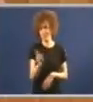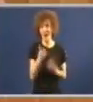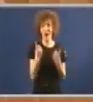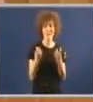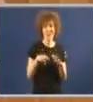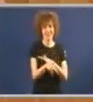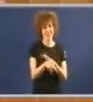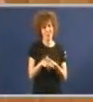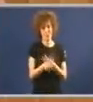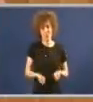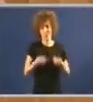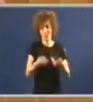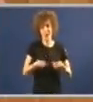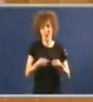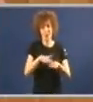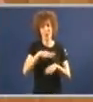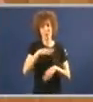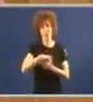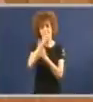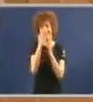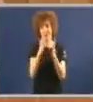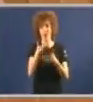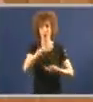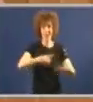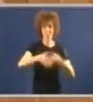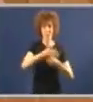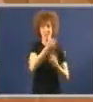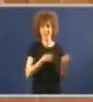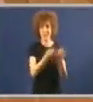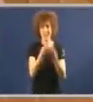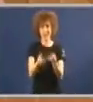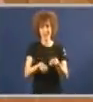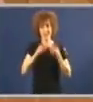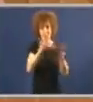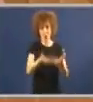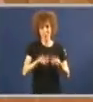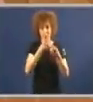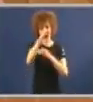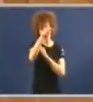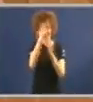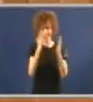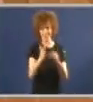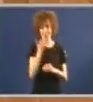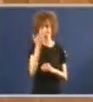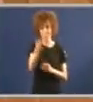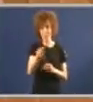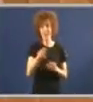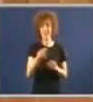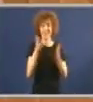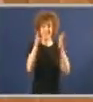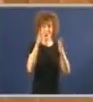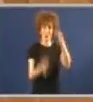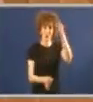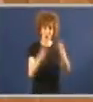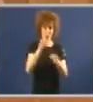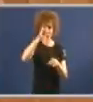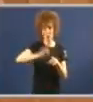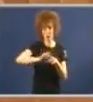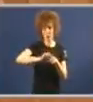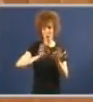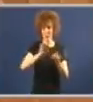recursos para atender as demandas e necesidades de información, atención e asesoramento xurídico e psicolóxico